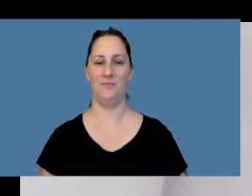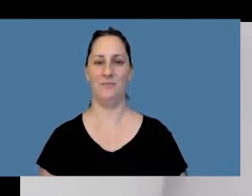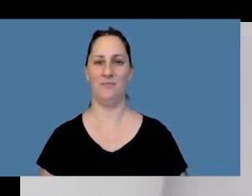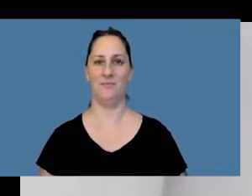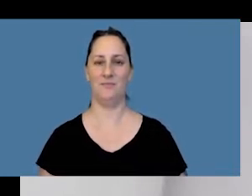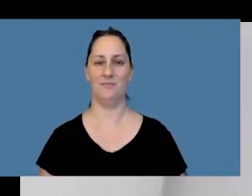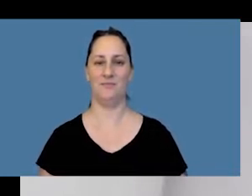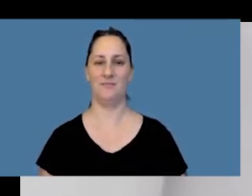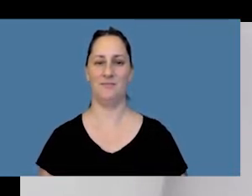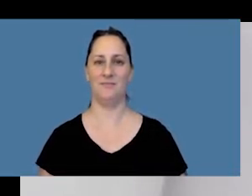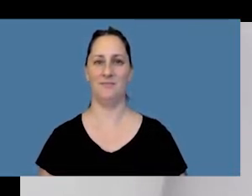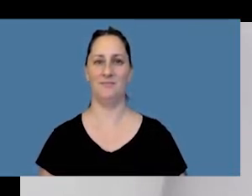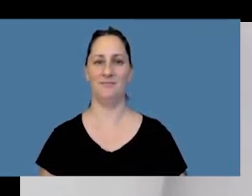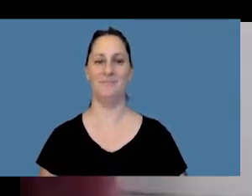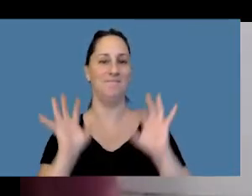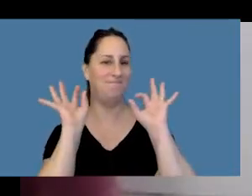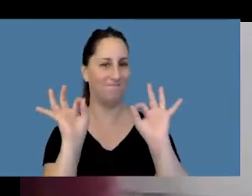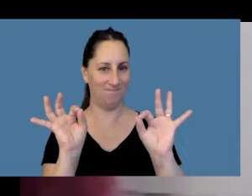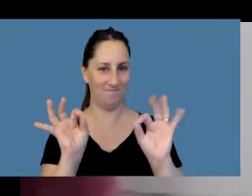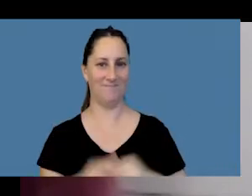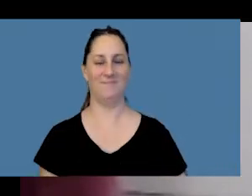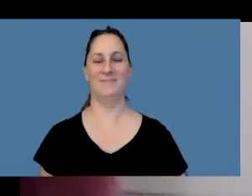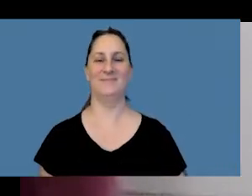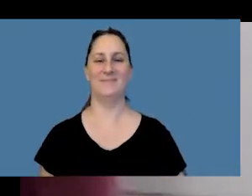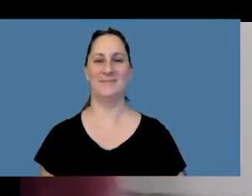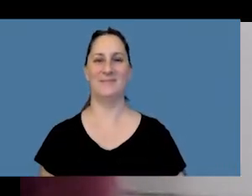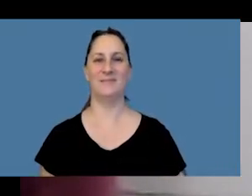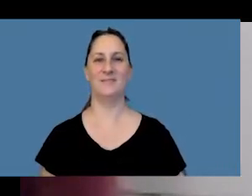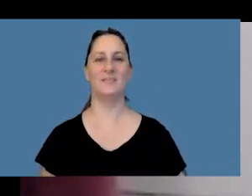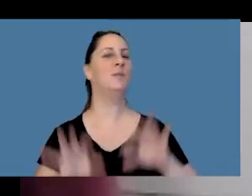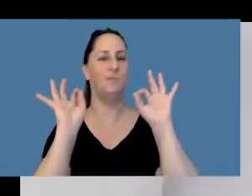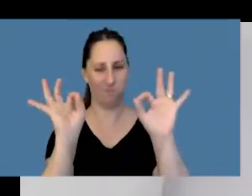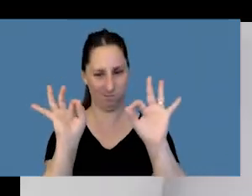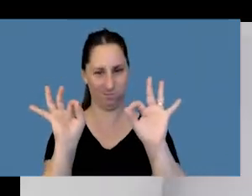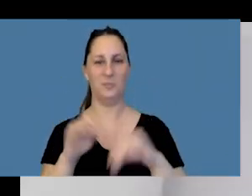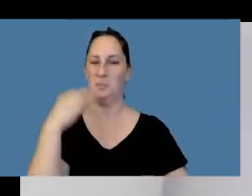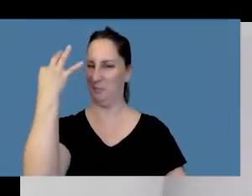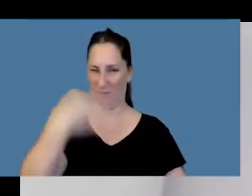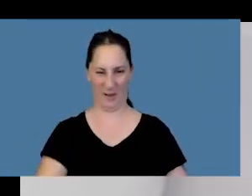Ahí está. A ver. Ya estamos. Perfecto. Muy bien.